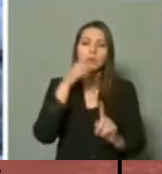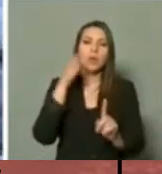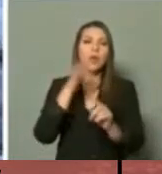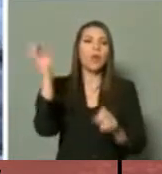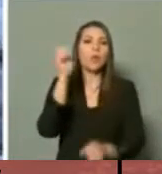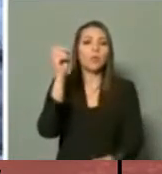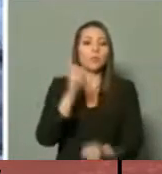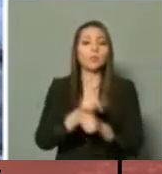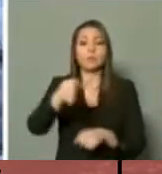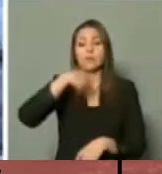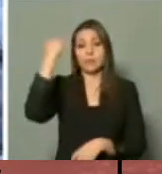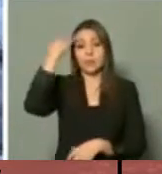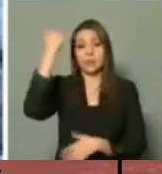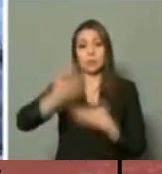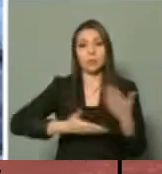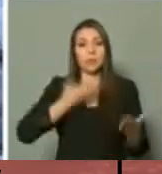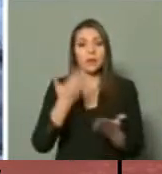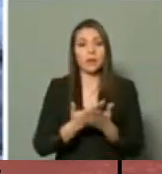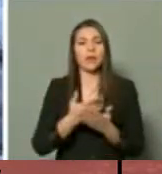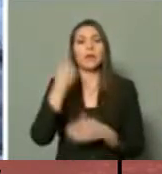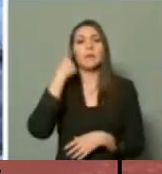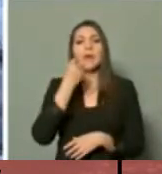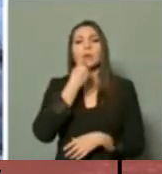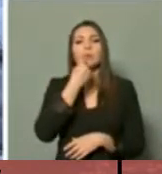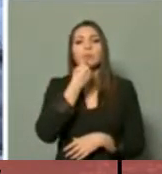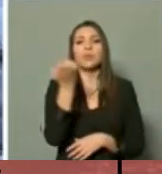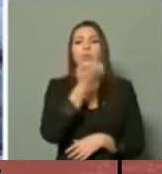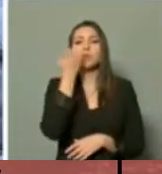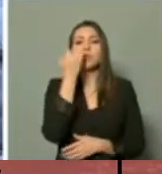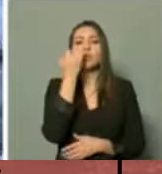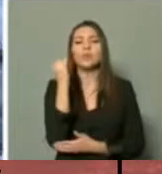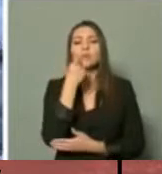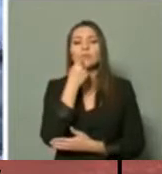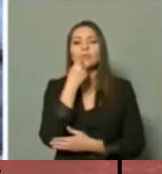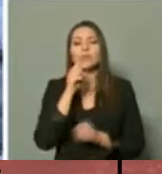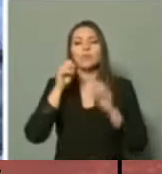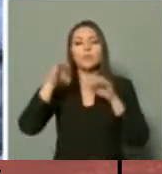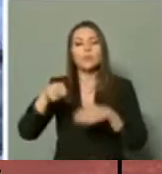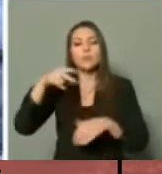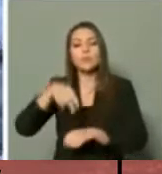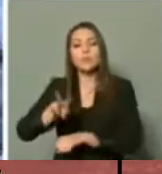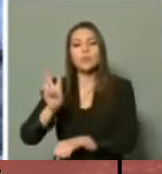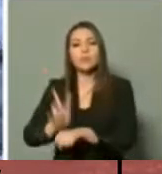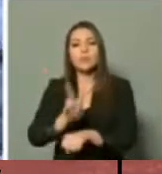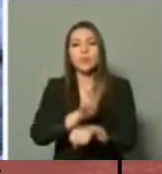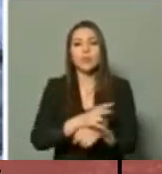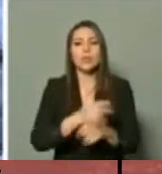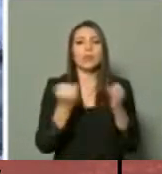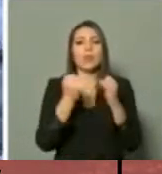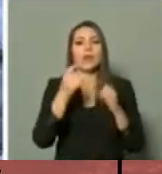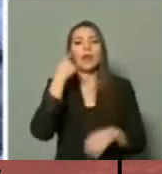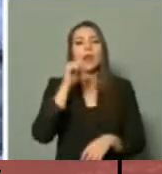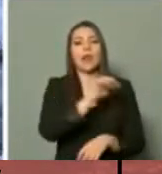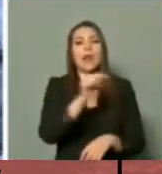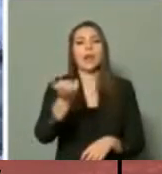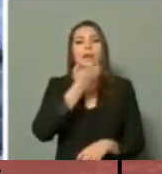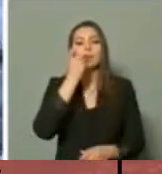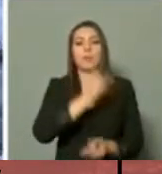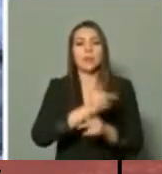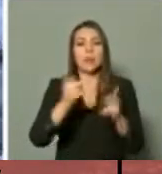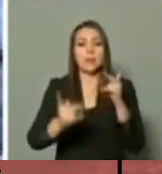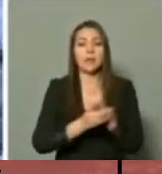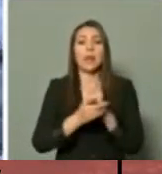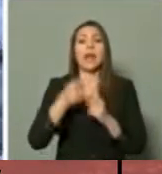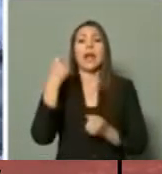propuestas legislativas es que logremos guarderías que sean autosustentables, que estén a nivel preparatoria. Esto quiere decir, a todos los que son bachilleratos